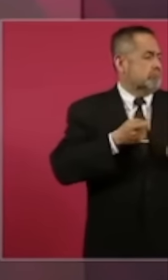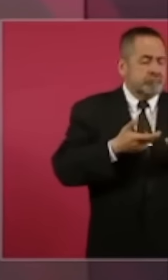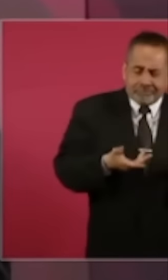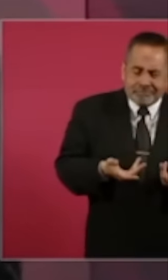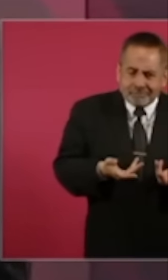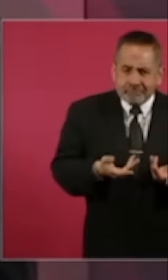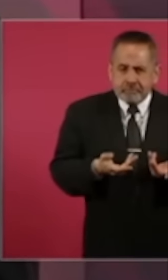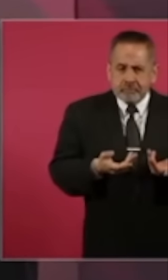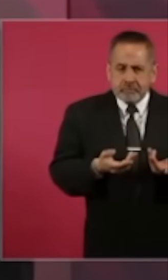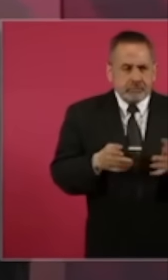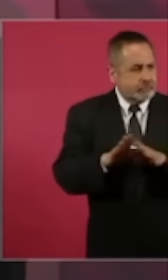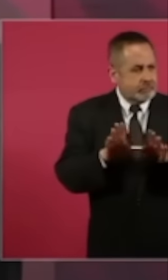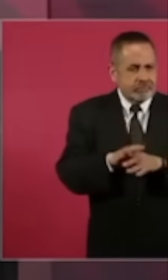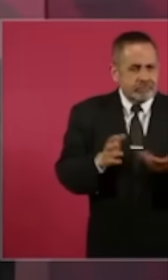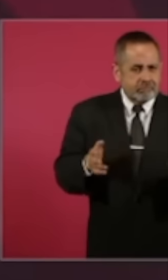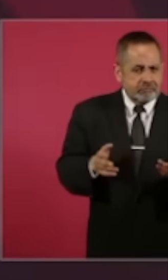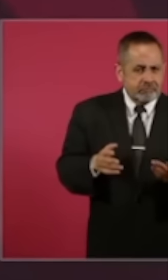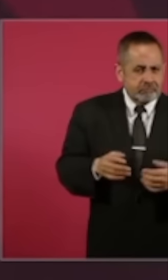no autónomo